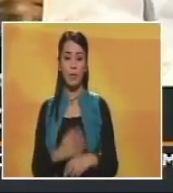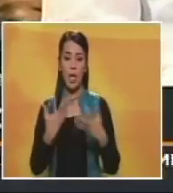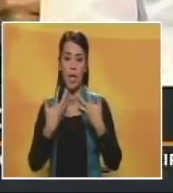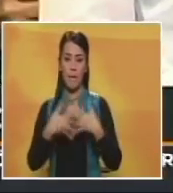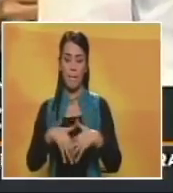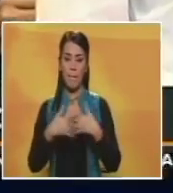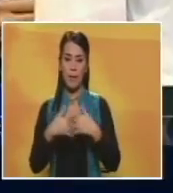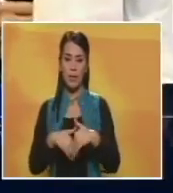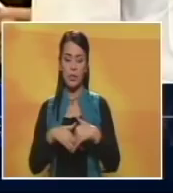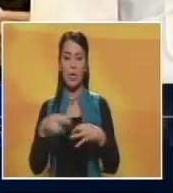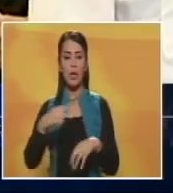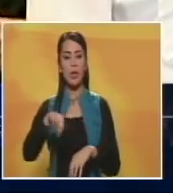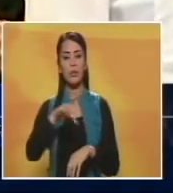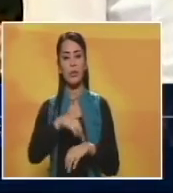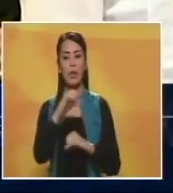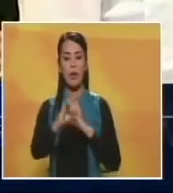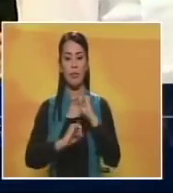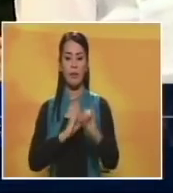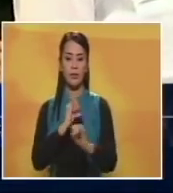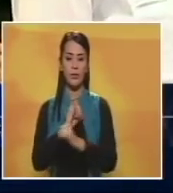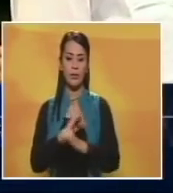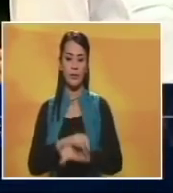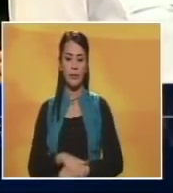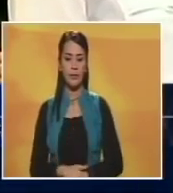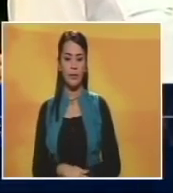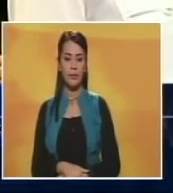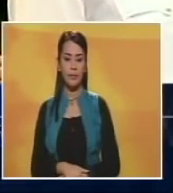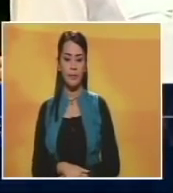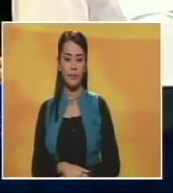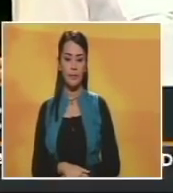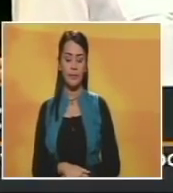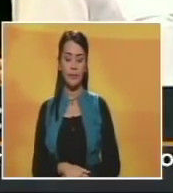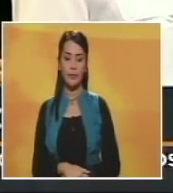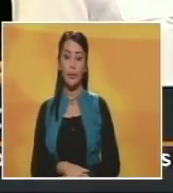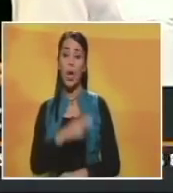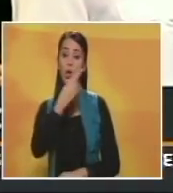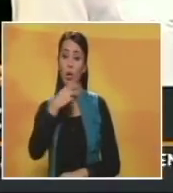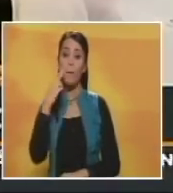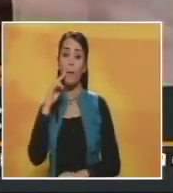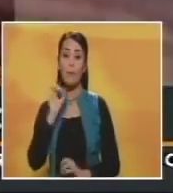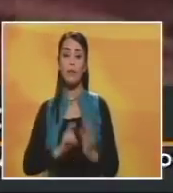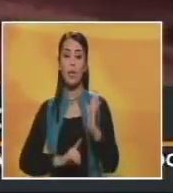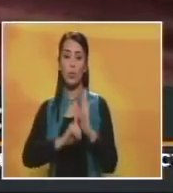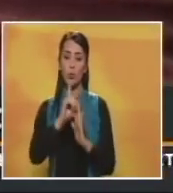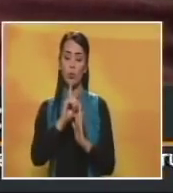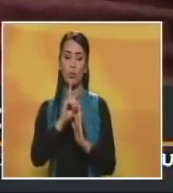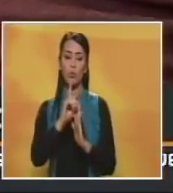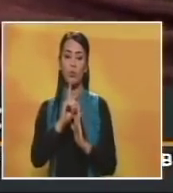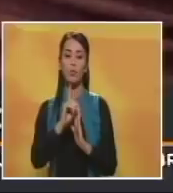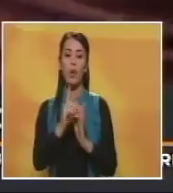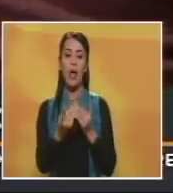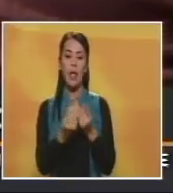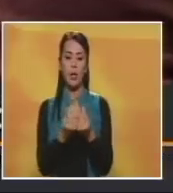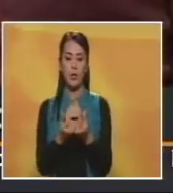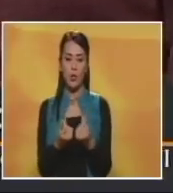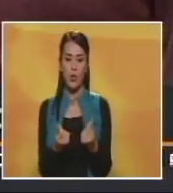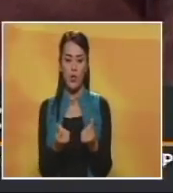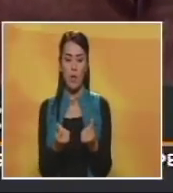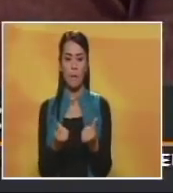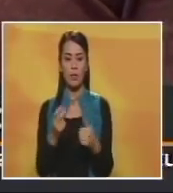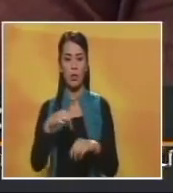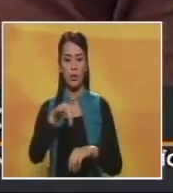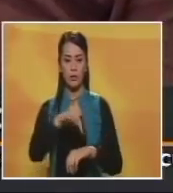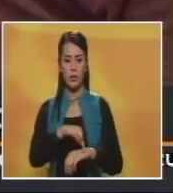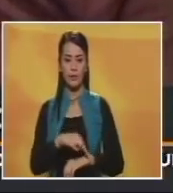industrias nacionales e internacionales comprometidas con el desarrollo económico